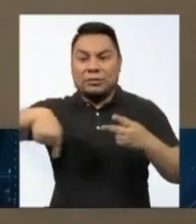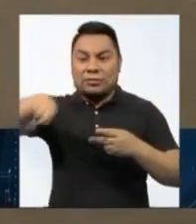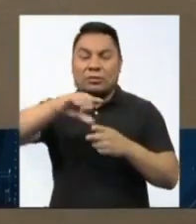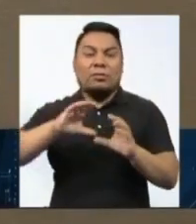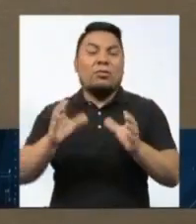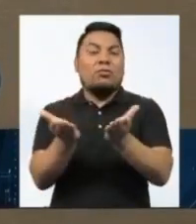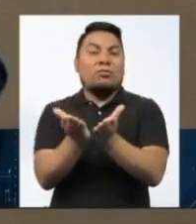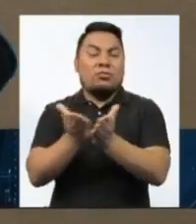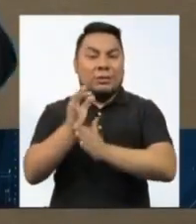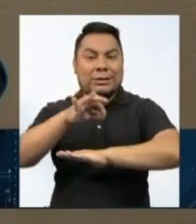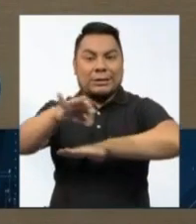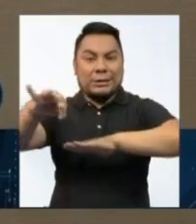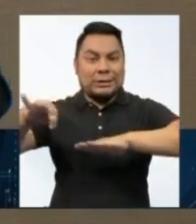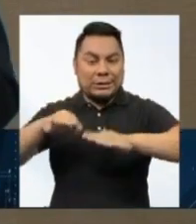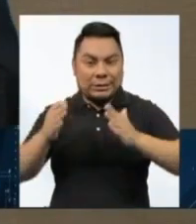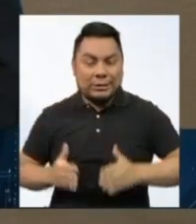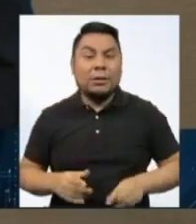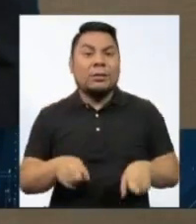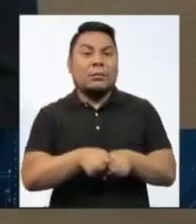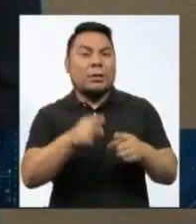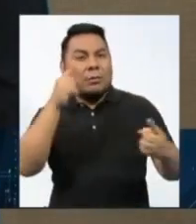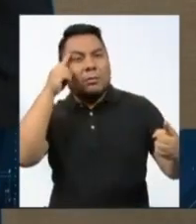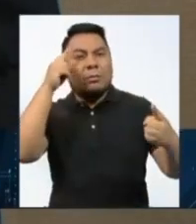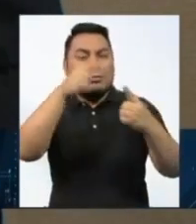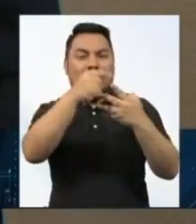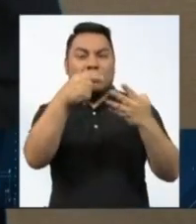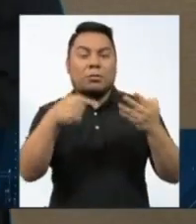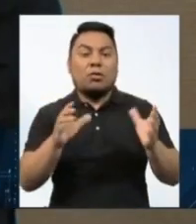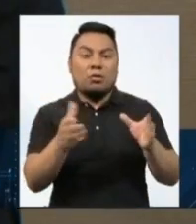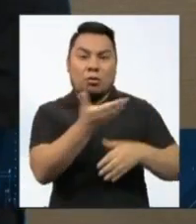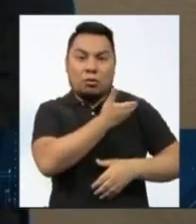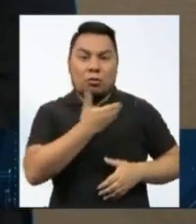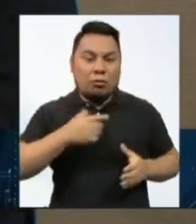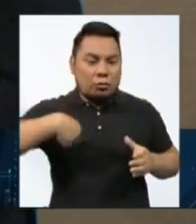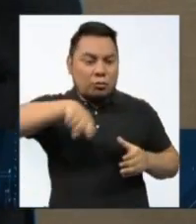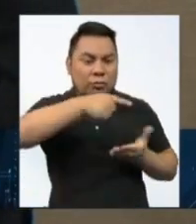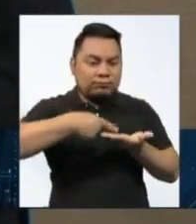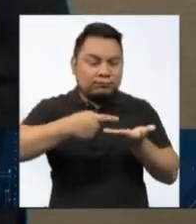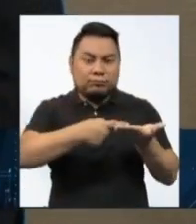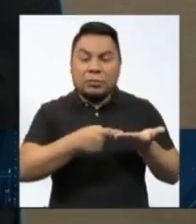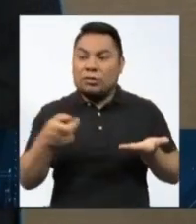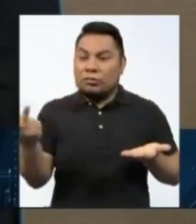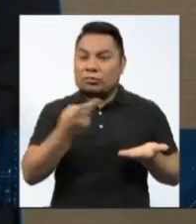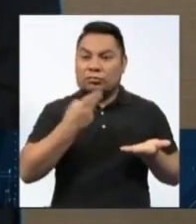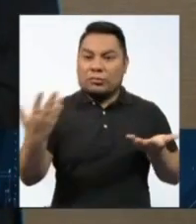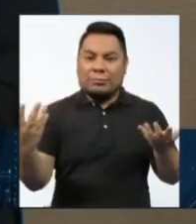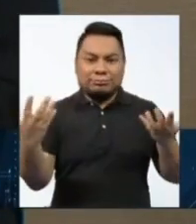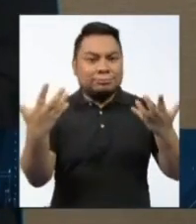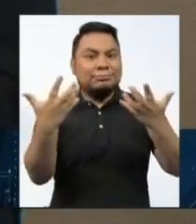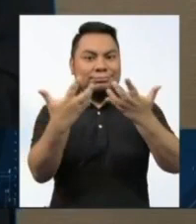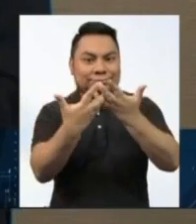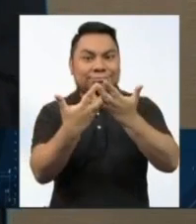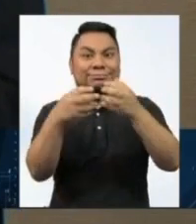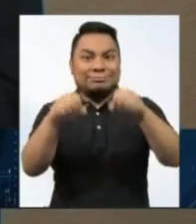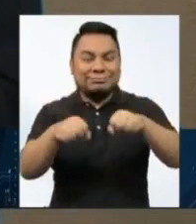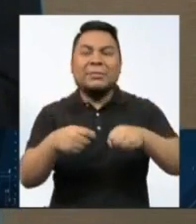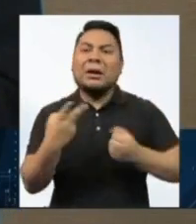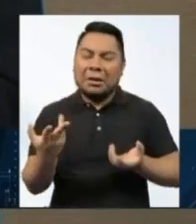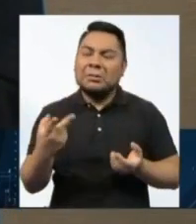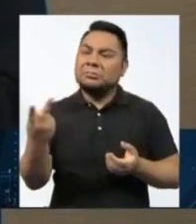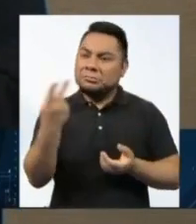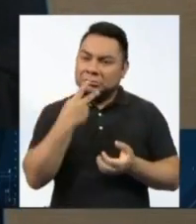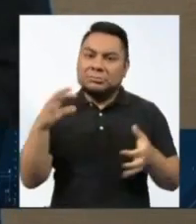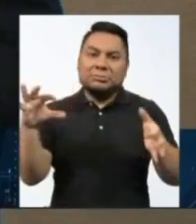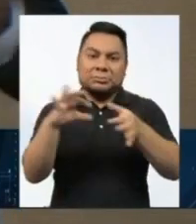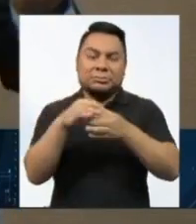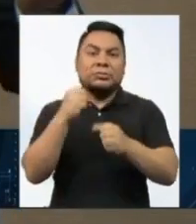metas específicas del gobierno, muchas de ellas coinciden, hagamos sinergia, trabajemos juntos,